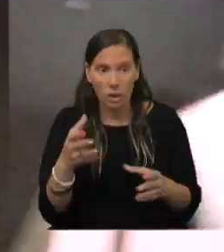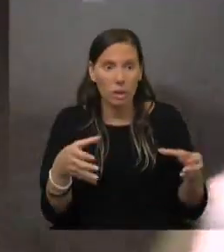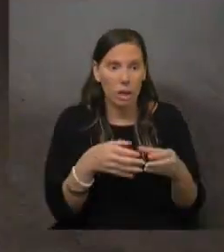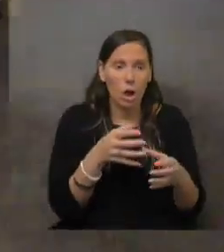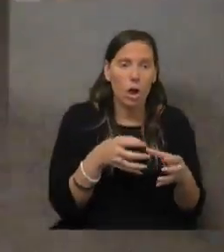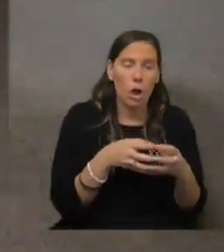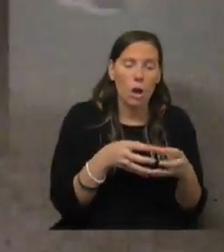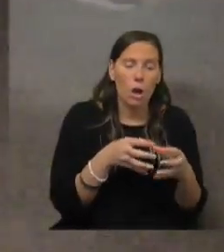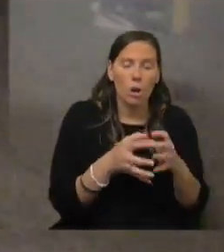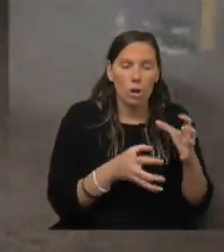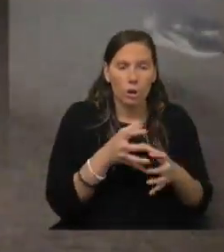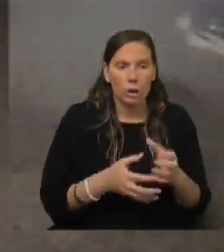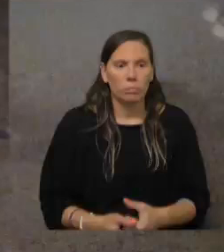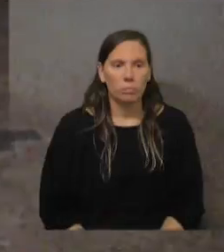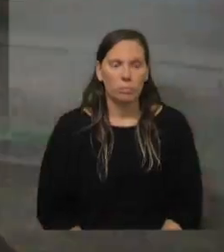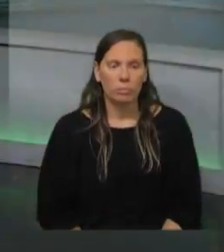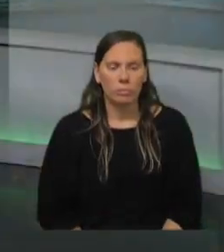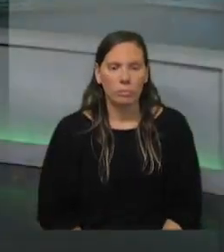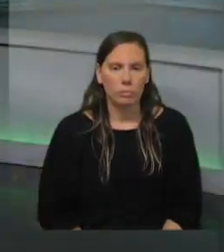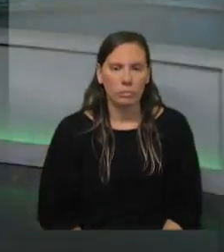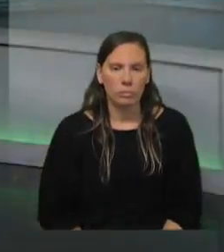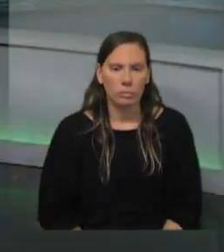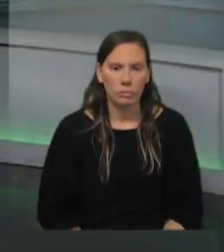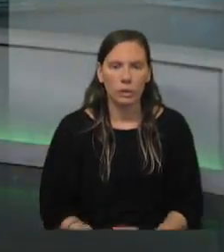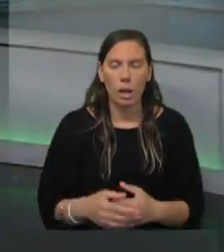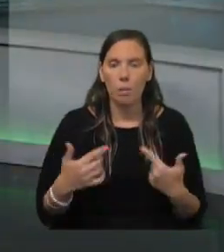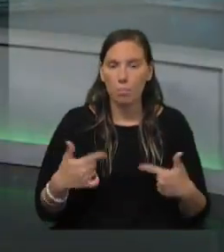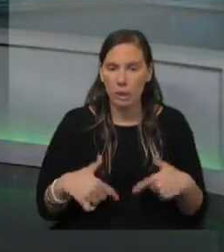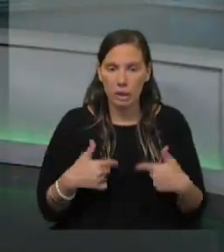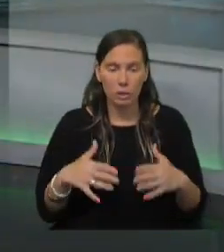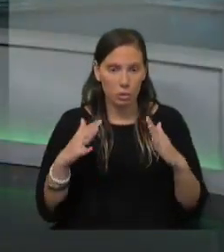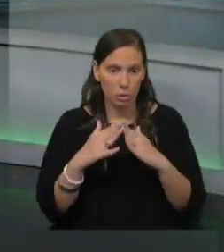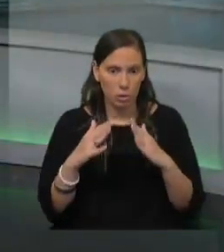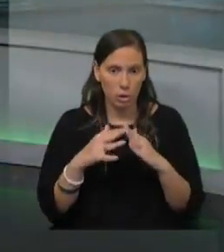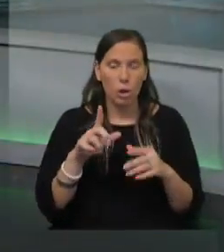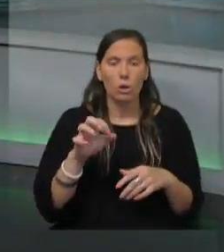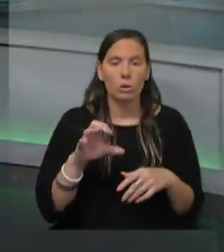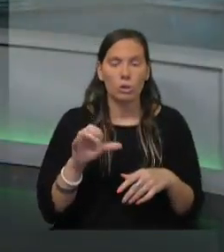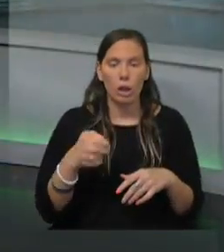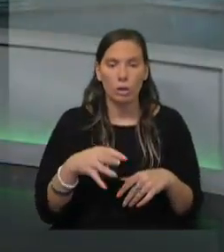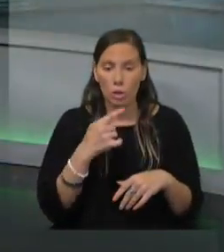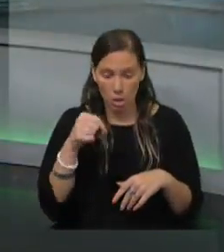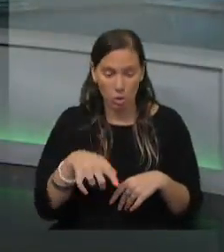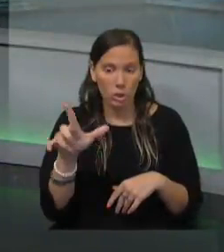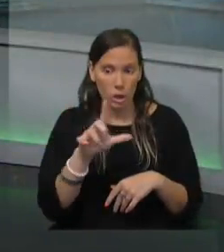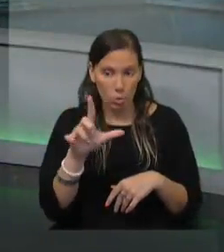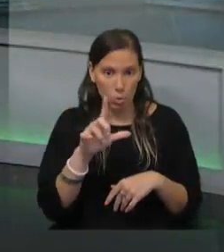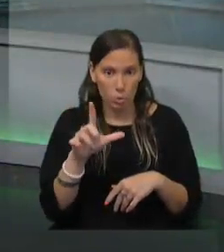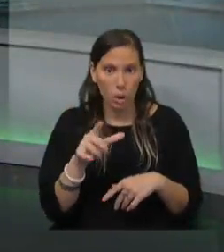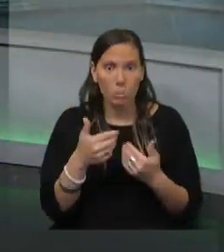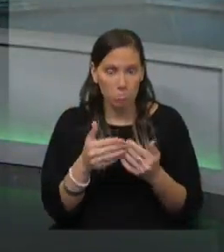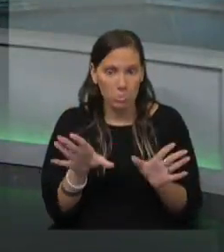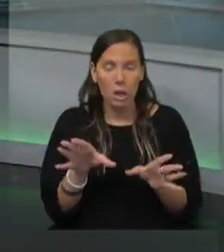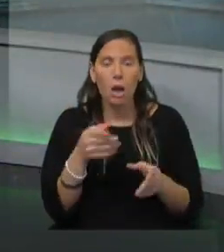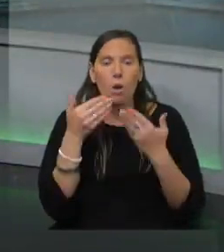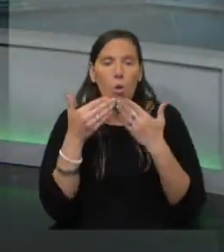que gobierna el ministro de vivienda Raúl Lozano informó que desde este lunes se habilitó la consulta en el